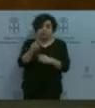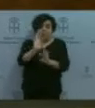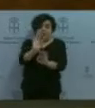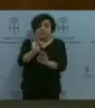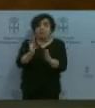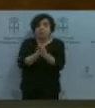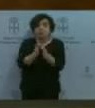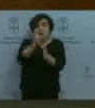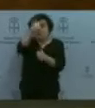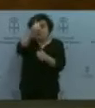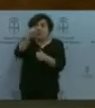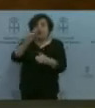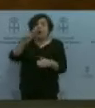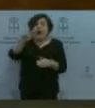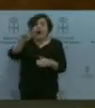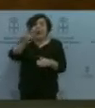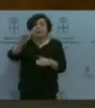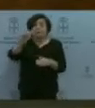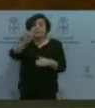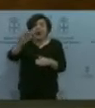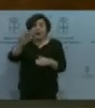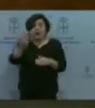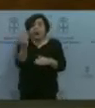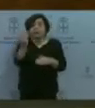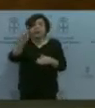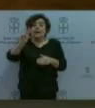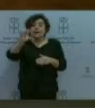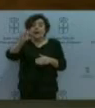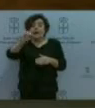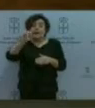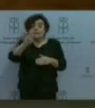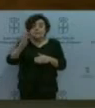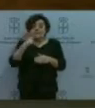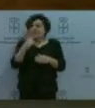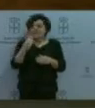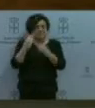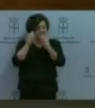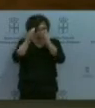que mi compañero seguro que no ha entendido muchas de las cosas que usted ha dicho, porque mi